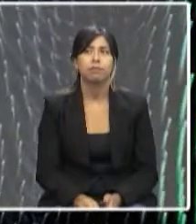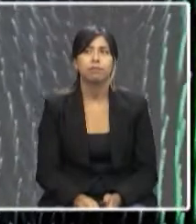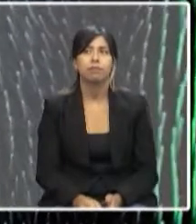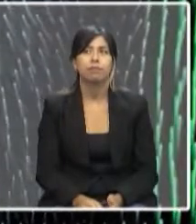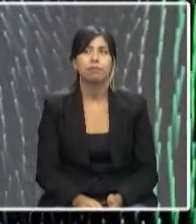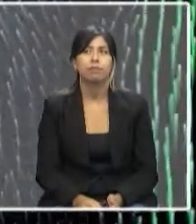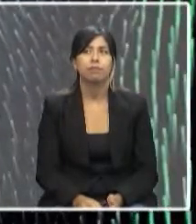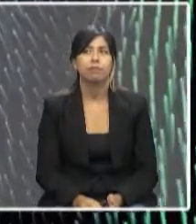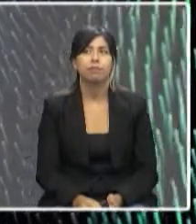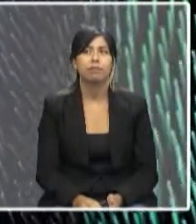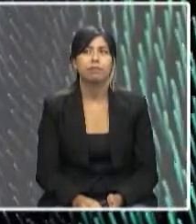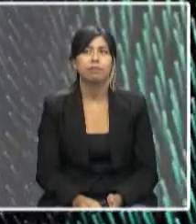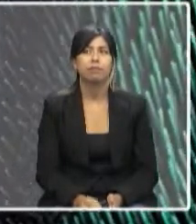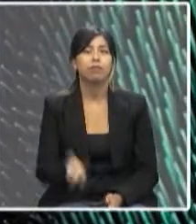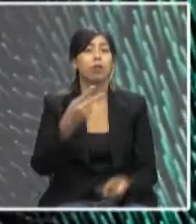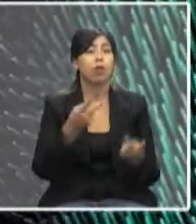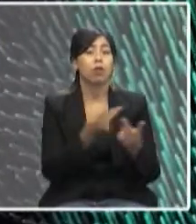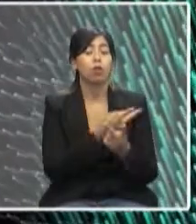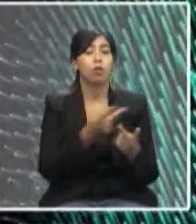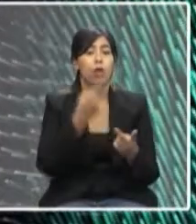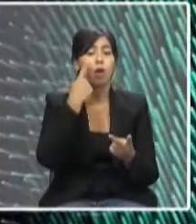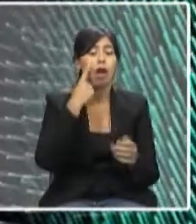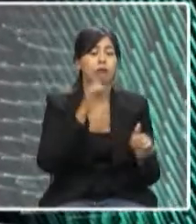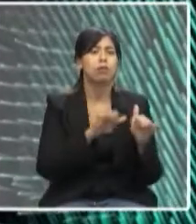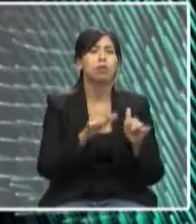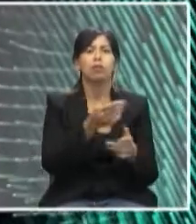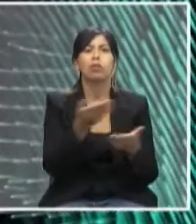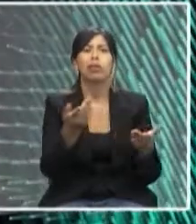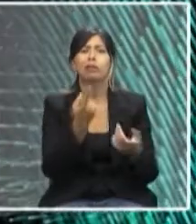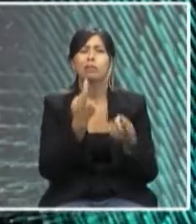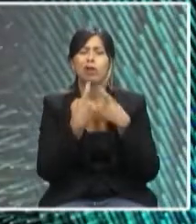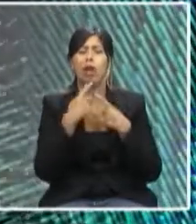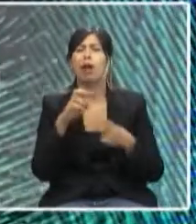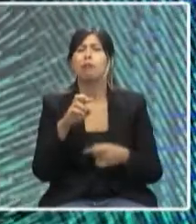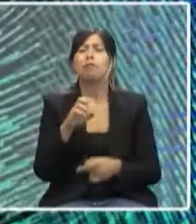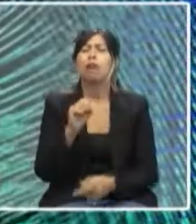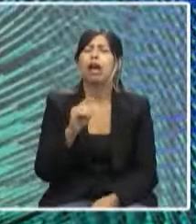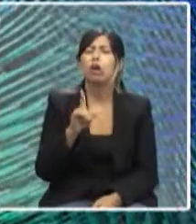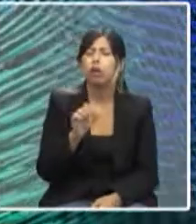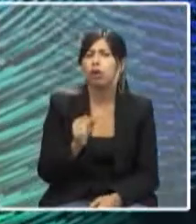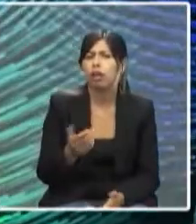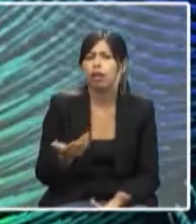Tras hacer estos dos experimentos, ustedes me pueden preguntar, Paola,